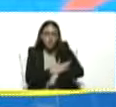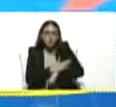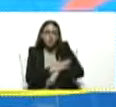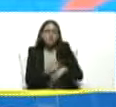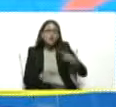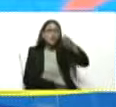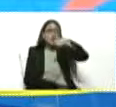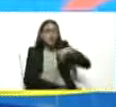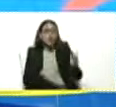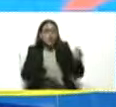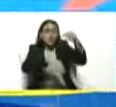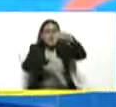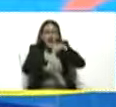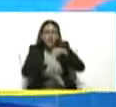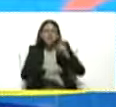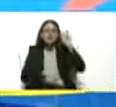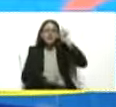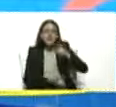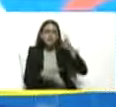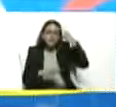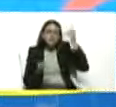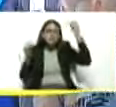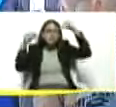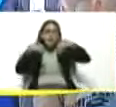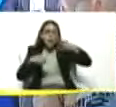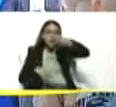nacional, señora vicepresidenta.